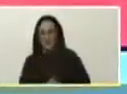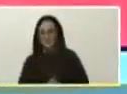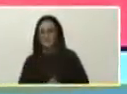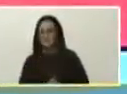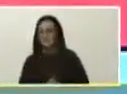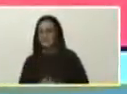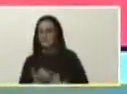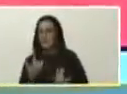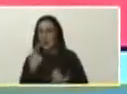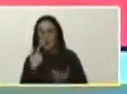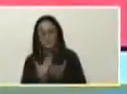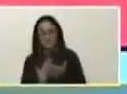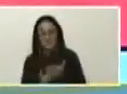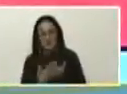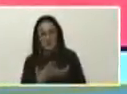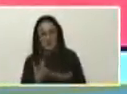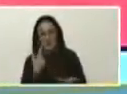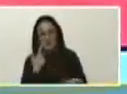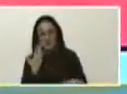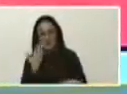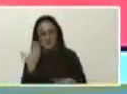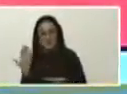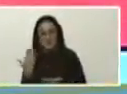y lo estamos comprobando.